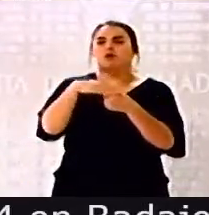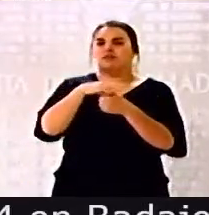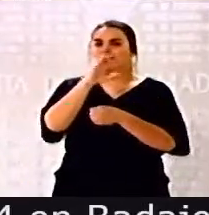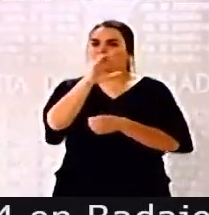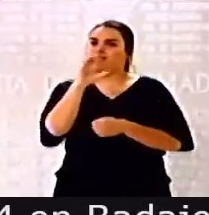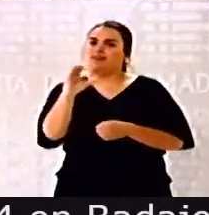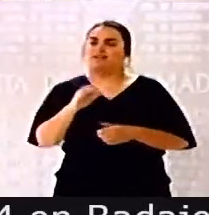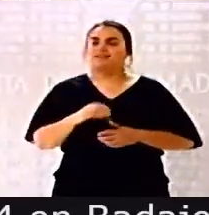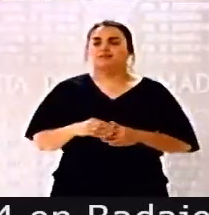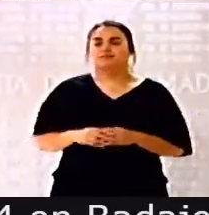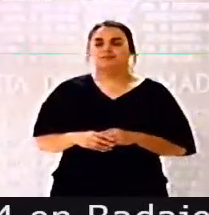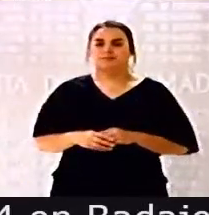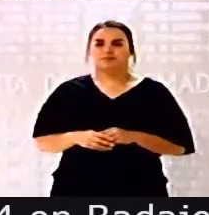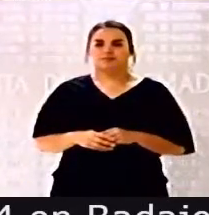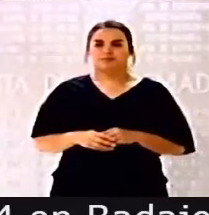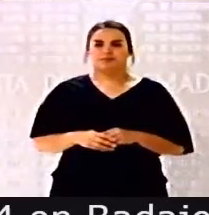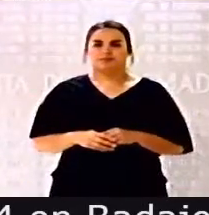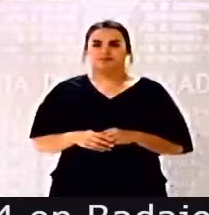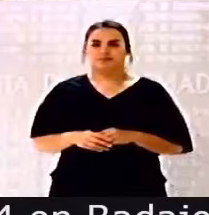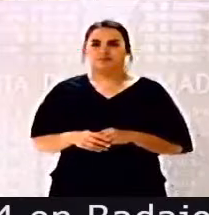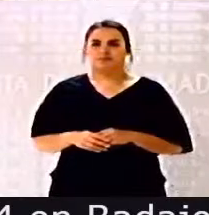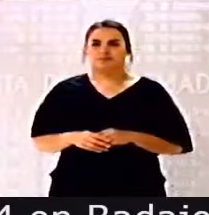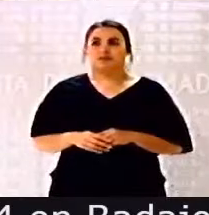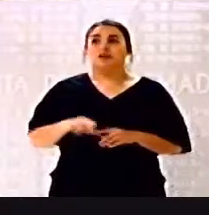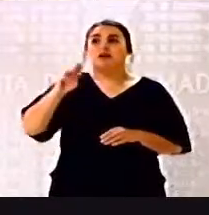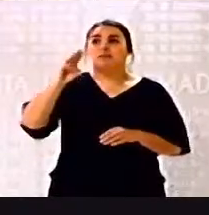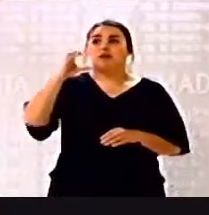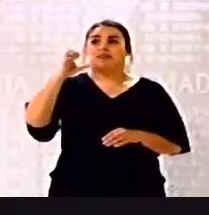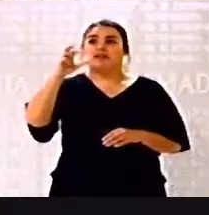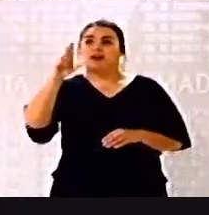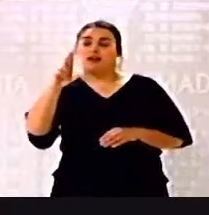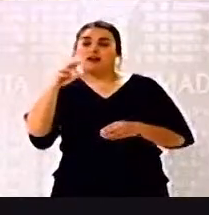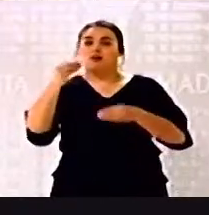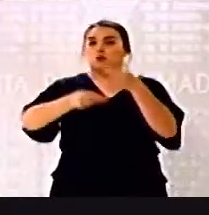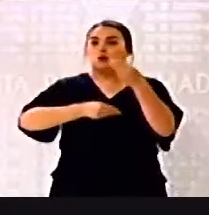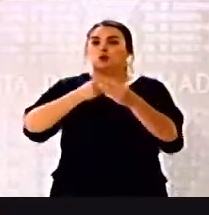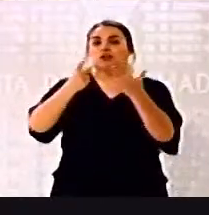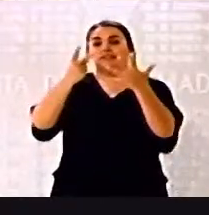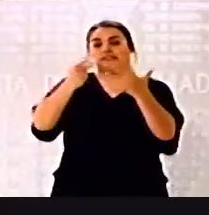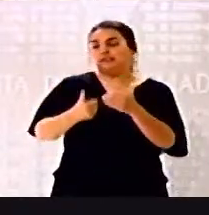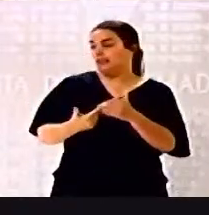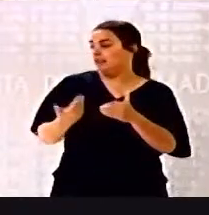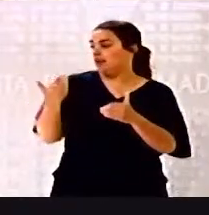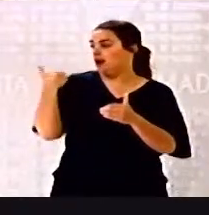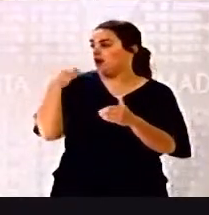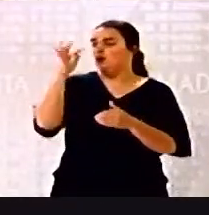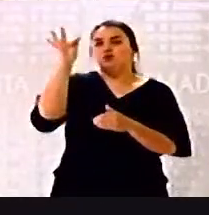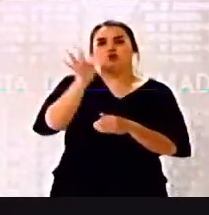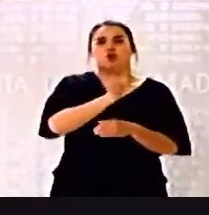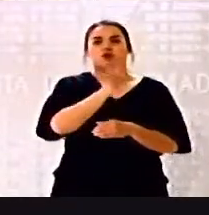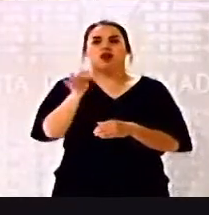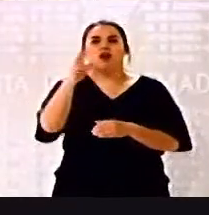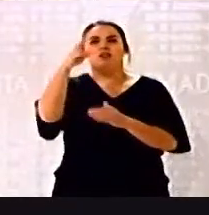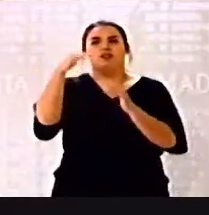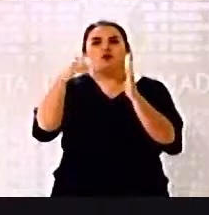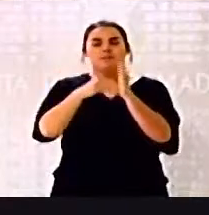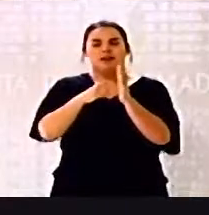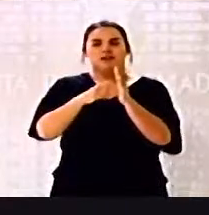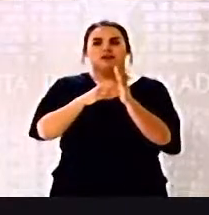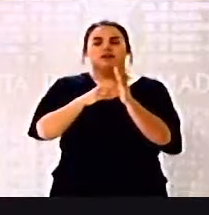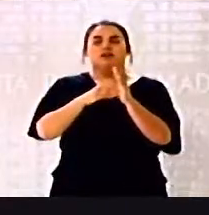Cáceres. Las PCR realizadas en los últimos 7 días han sido un total de